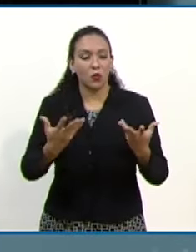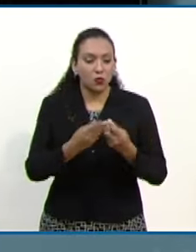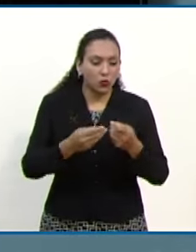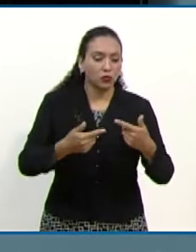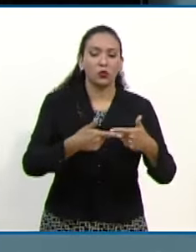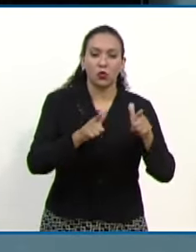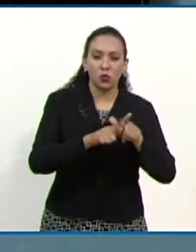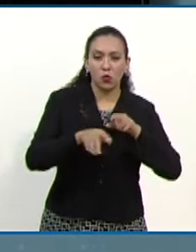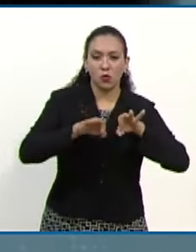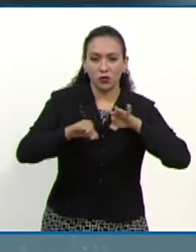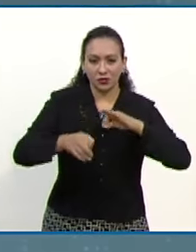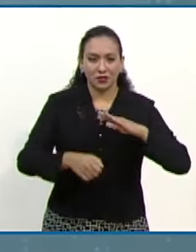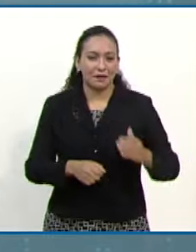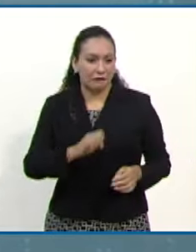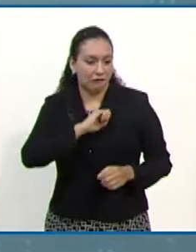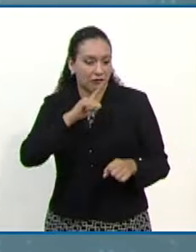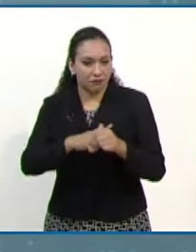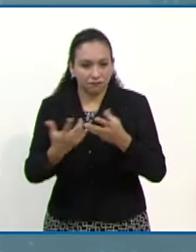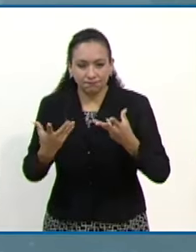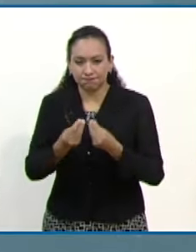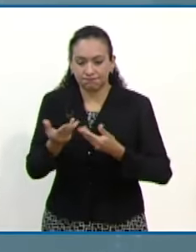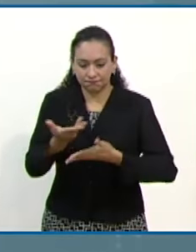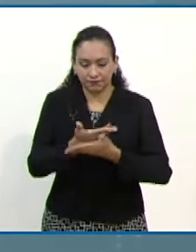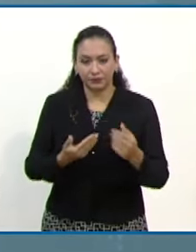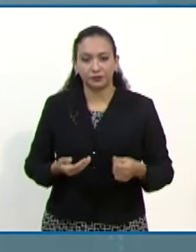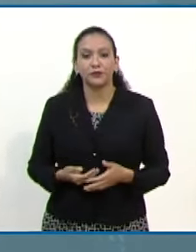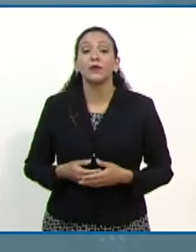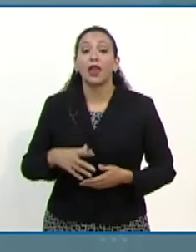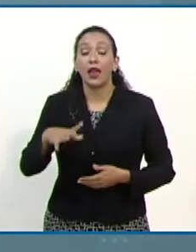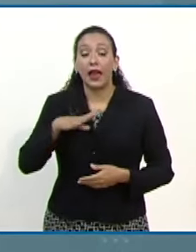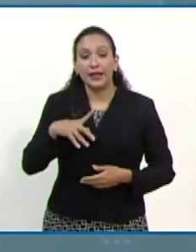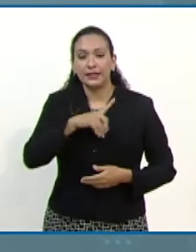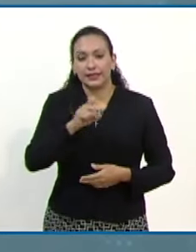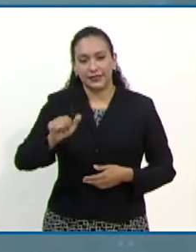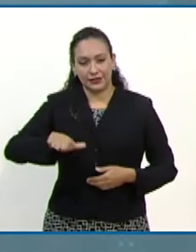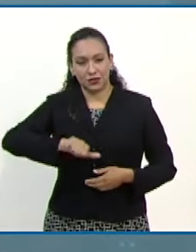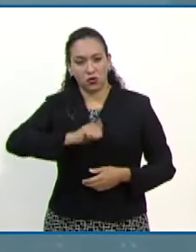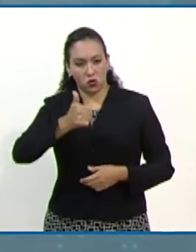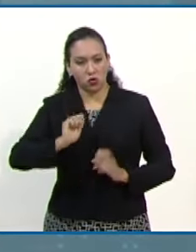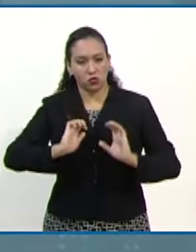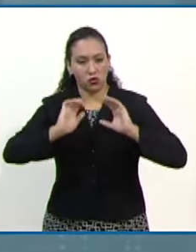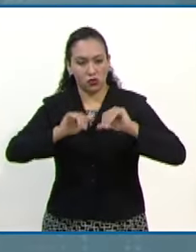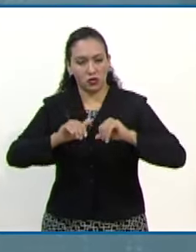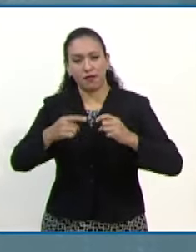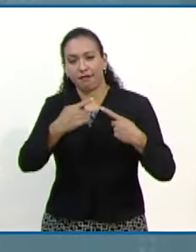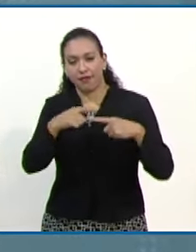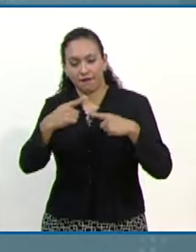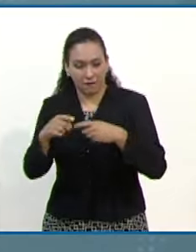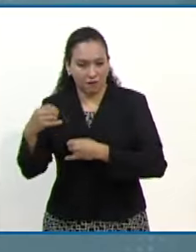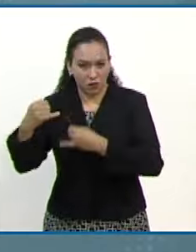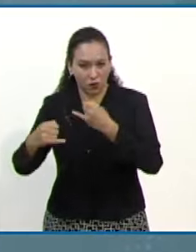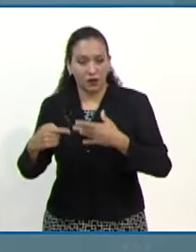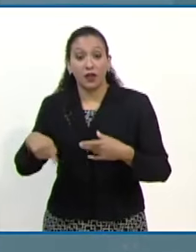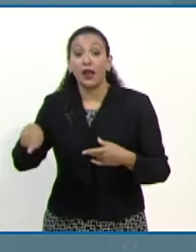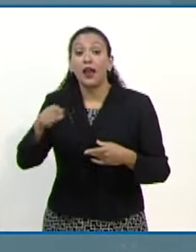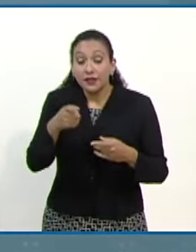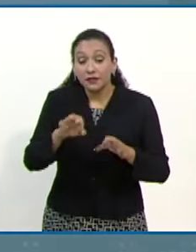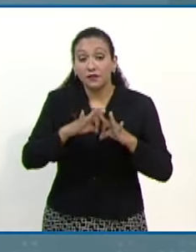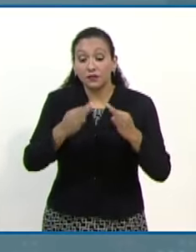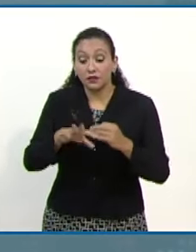trabajo especializado. A través de 111 concursos de oposición, tanto internos como externos, se ha designado